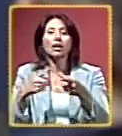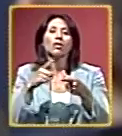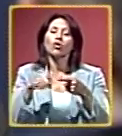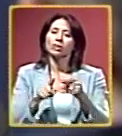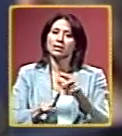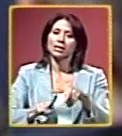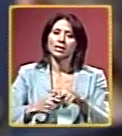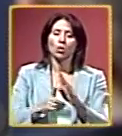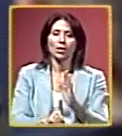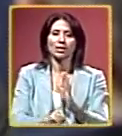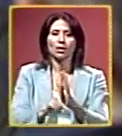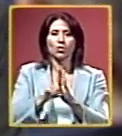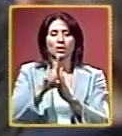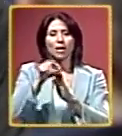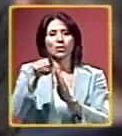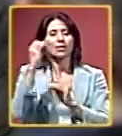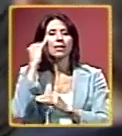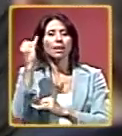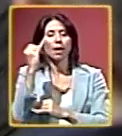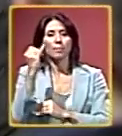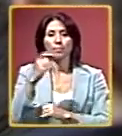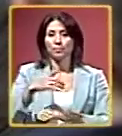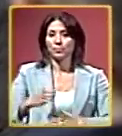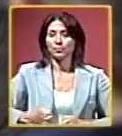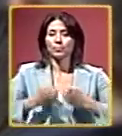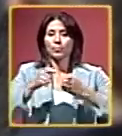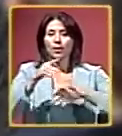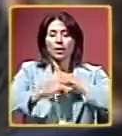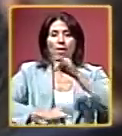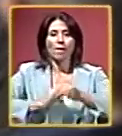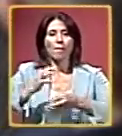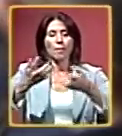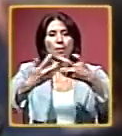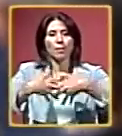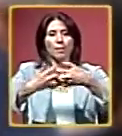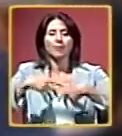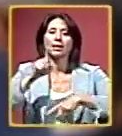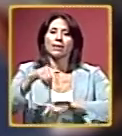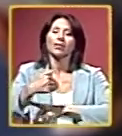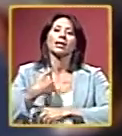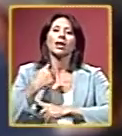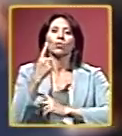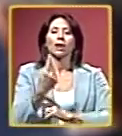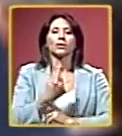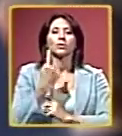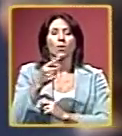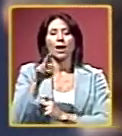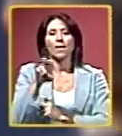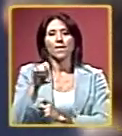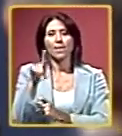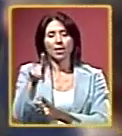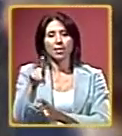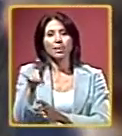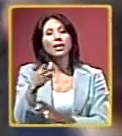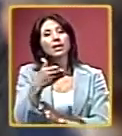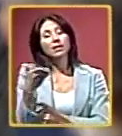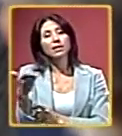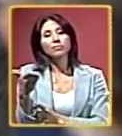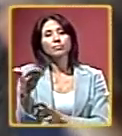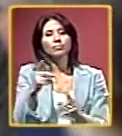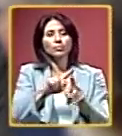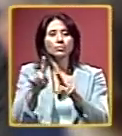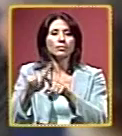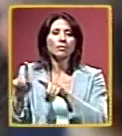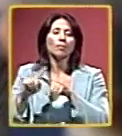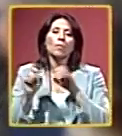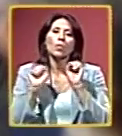que había este tipo de empresas que había que tener una sola red, por decirlo así, y que varios